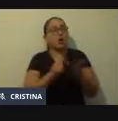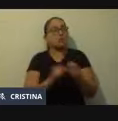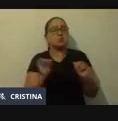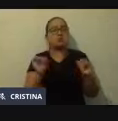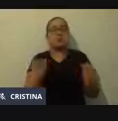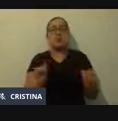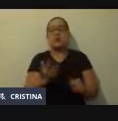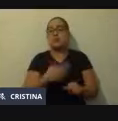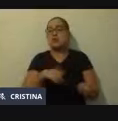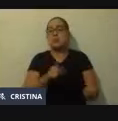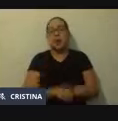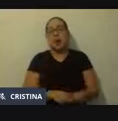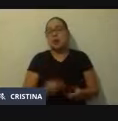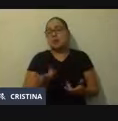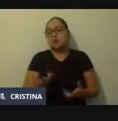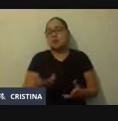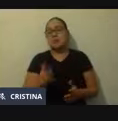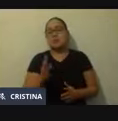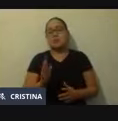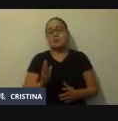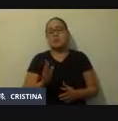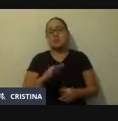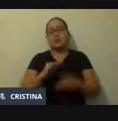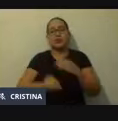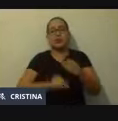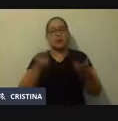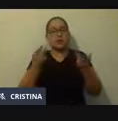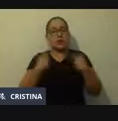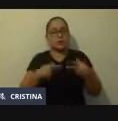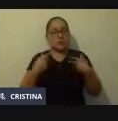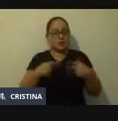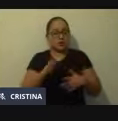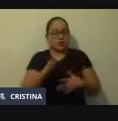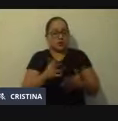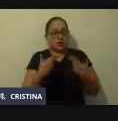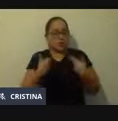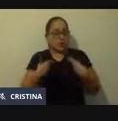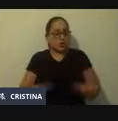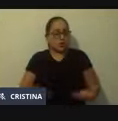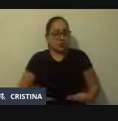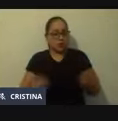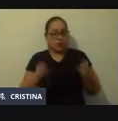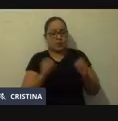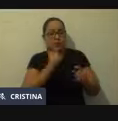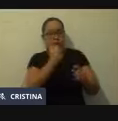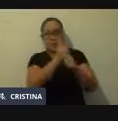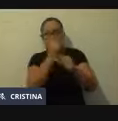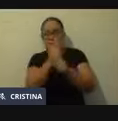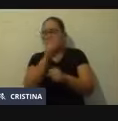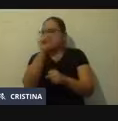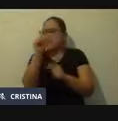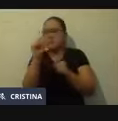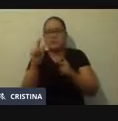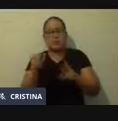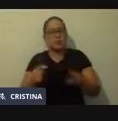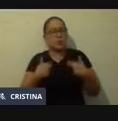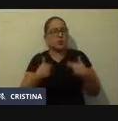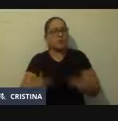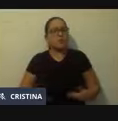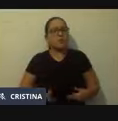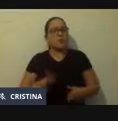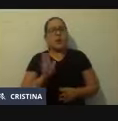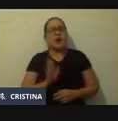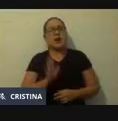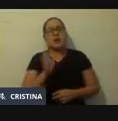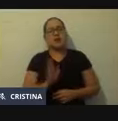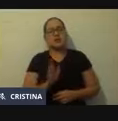donde pues de alguna forma todo mundo trae incluso hasta un uniforme que los identifica y tienen pues una cierta igualdad